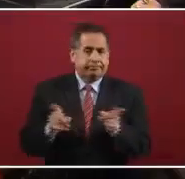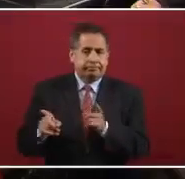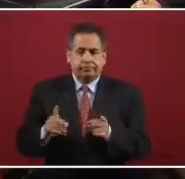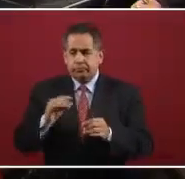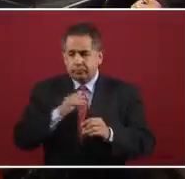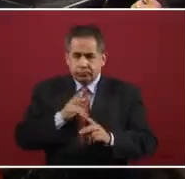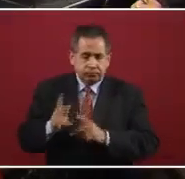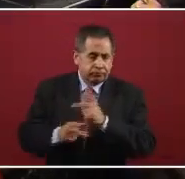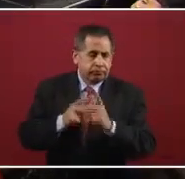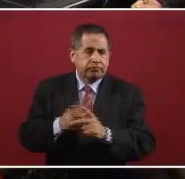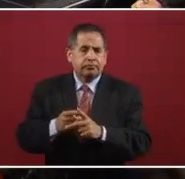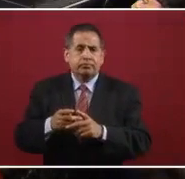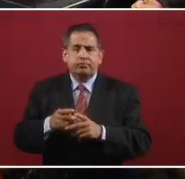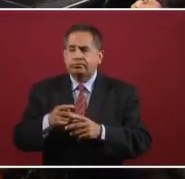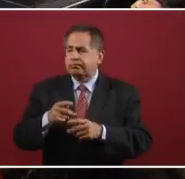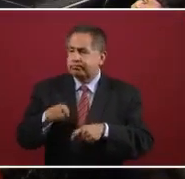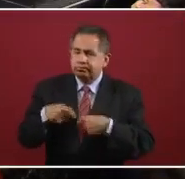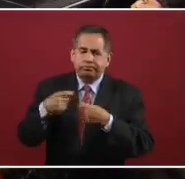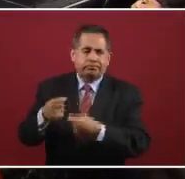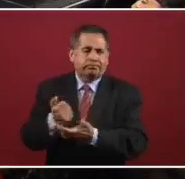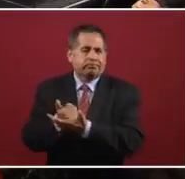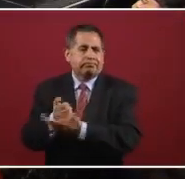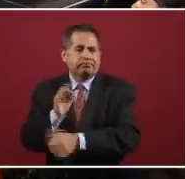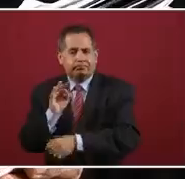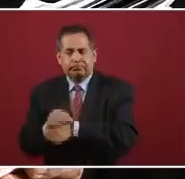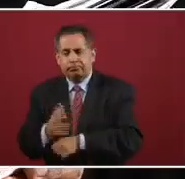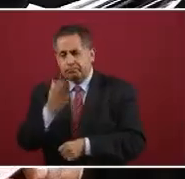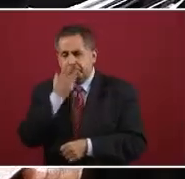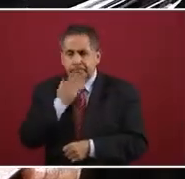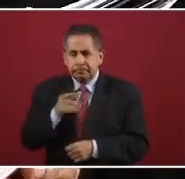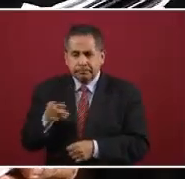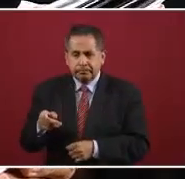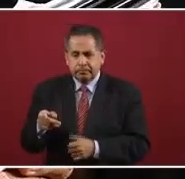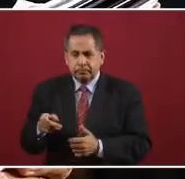ninguna prestación, no tienen, ellos dicen,